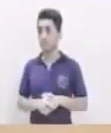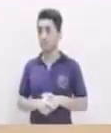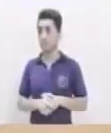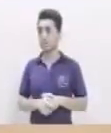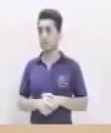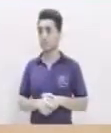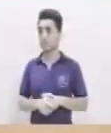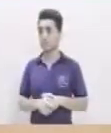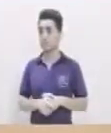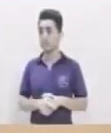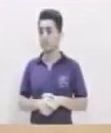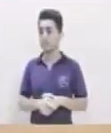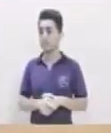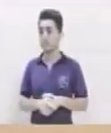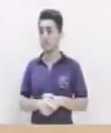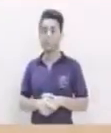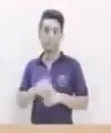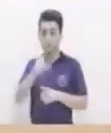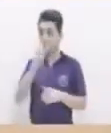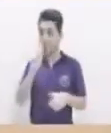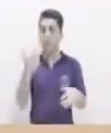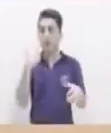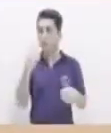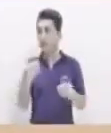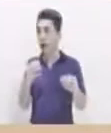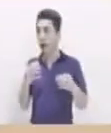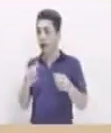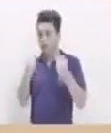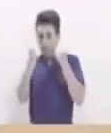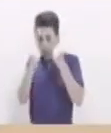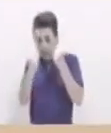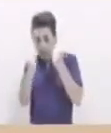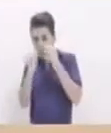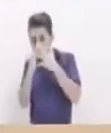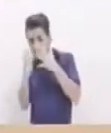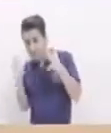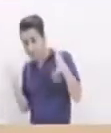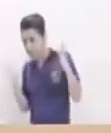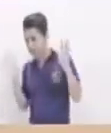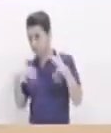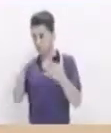Puedes aplicar la cantidad de esencia que tú quieras.